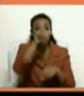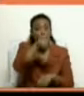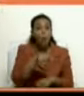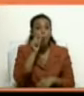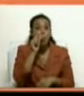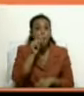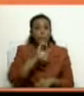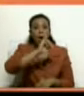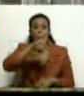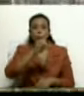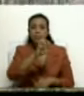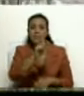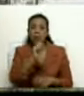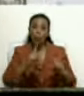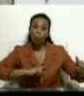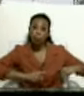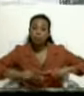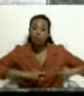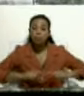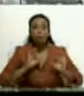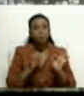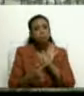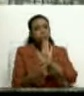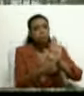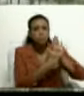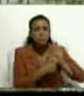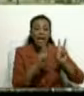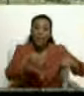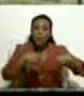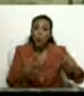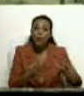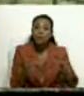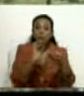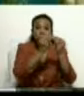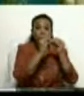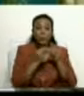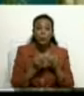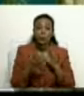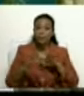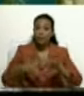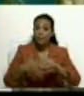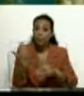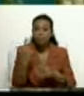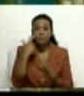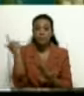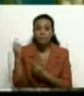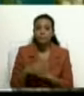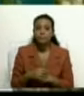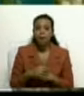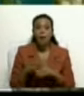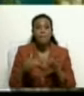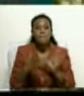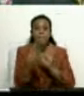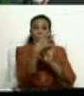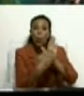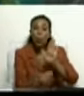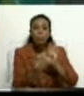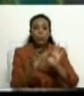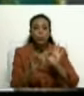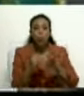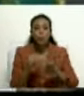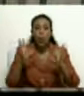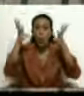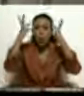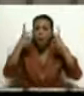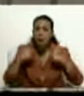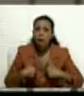Salas, coordinador del parque, quien destacó las innovaciones realizadas. Contamos con varios ejemplares nuevos, tenemos un león